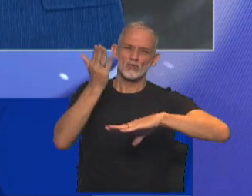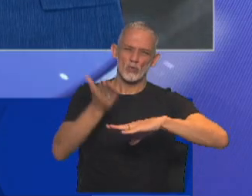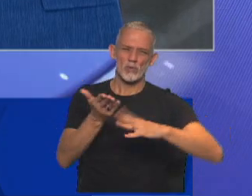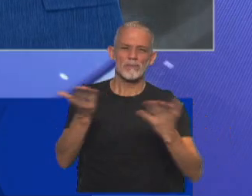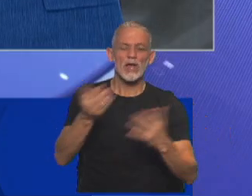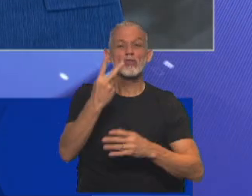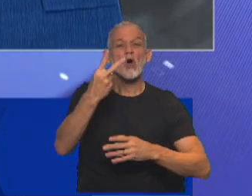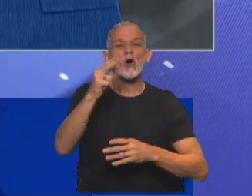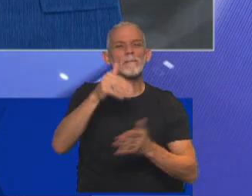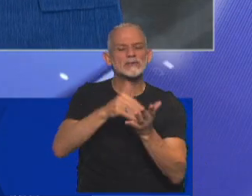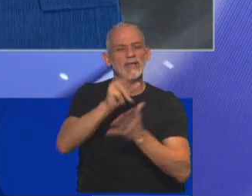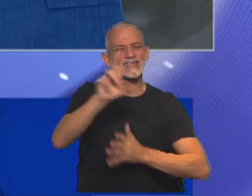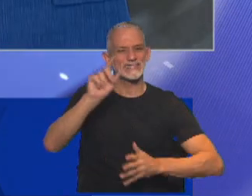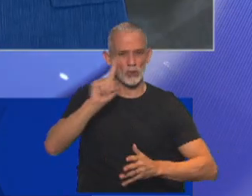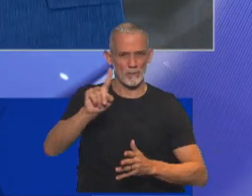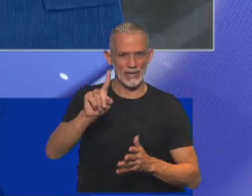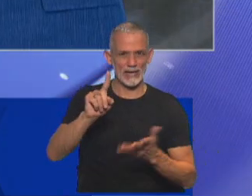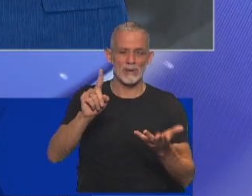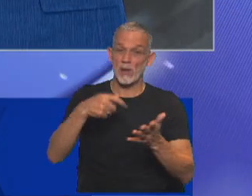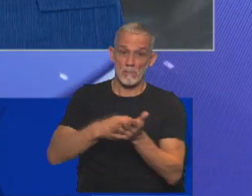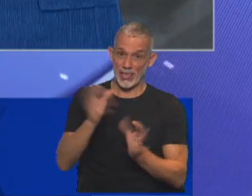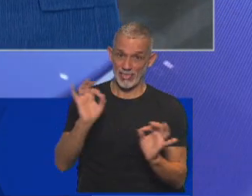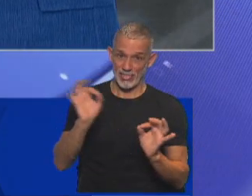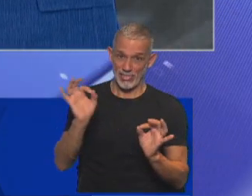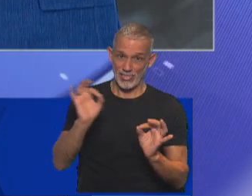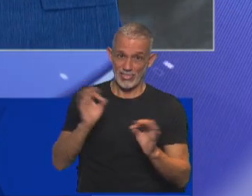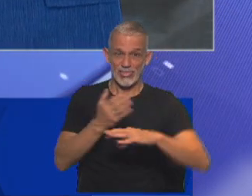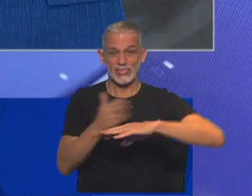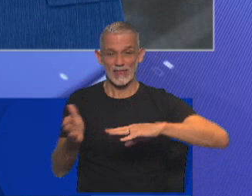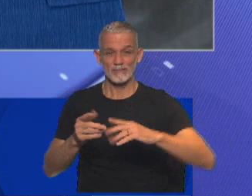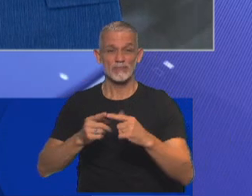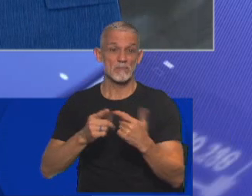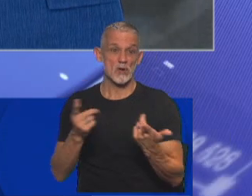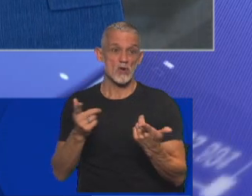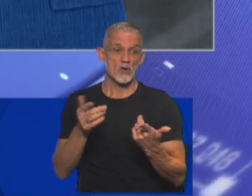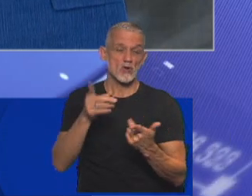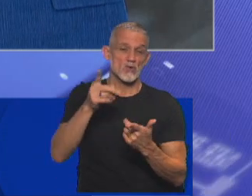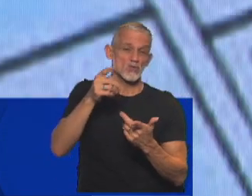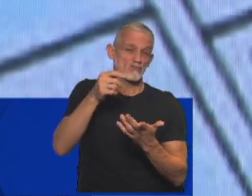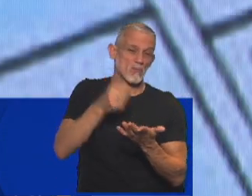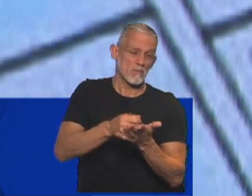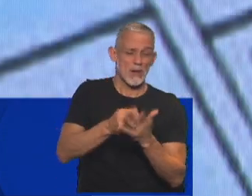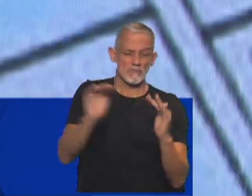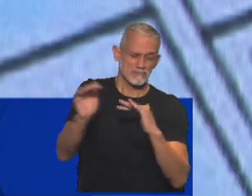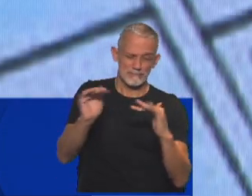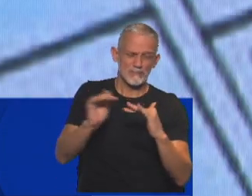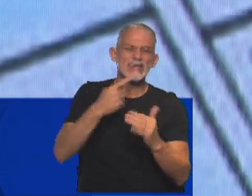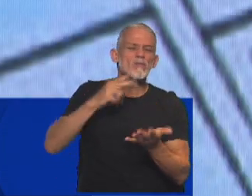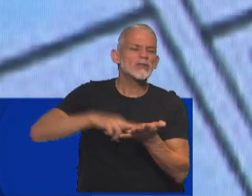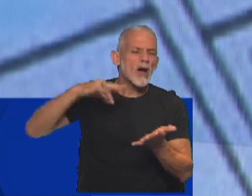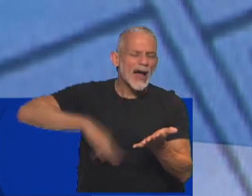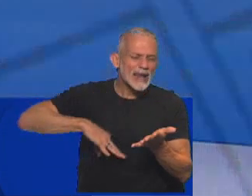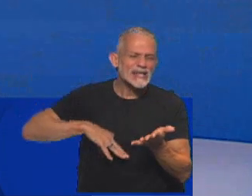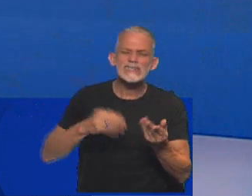tenés 2.300.000 que no pagás impuesto a las ganancias y acá tenés los montos en las mismas situaciones. Pero acá el impuesto a las ganancias tiene